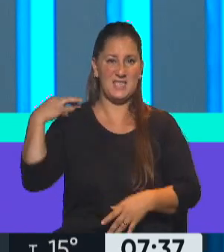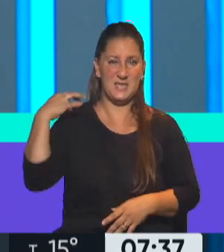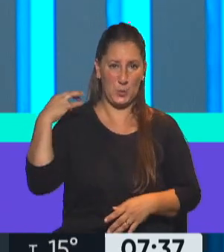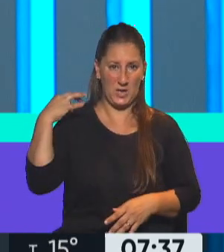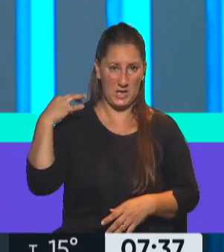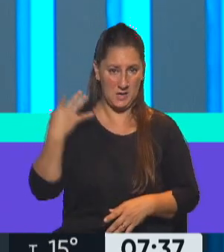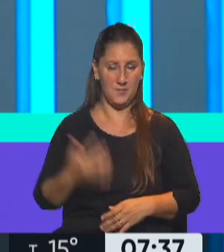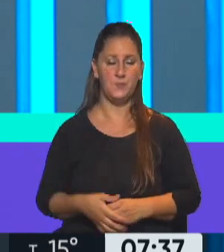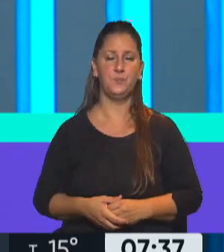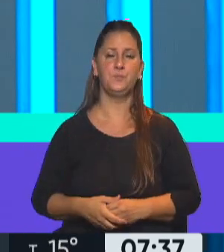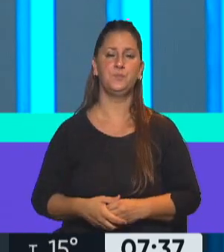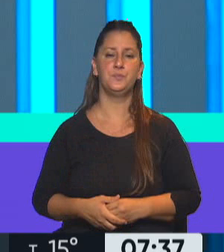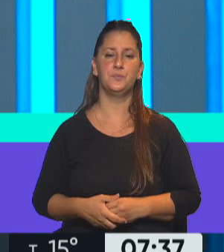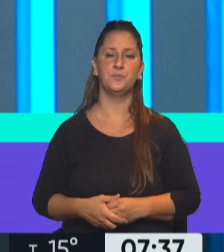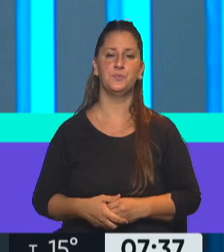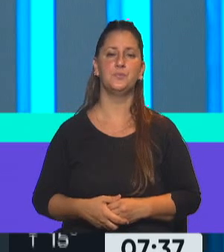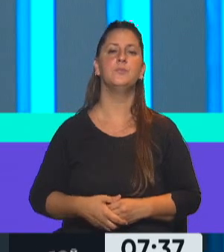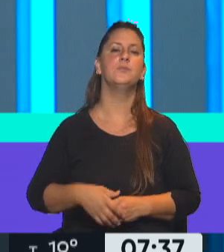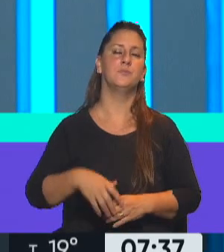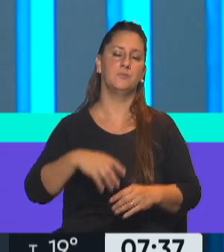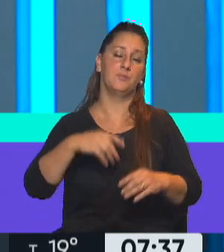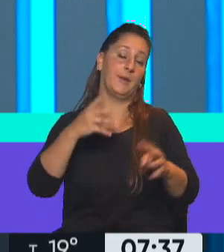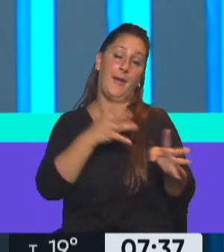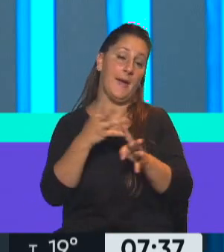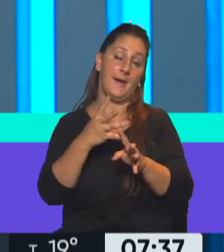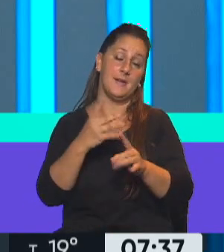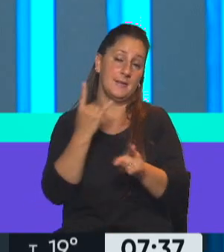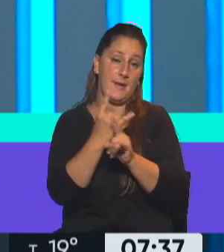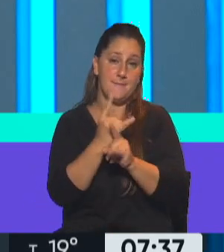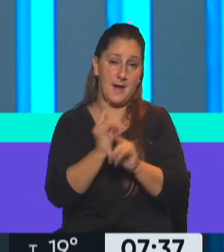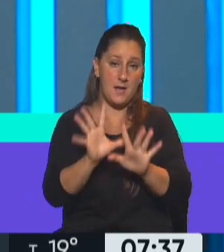ahí pasa de todo. Y bueno,